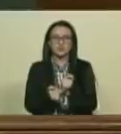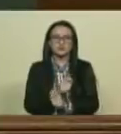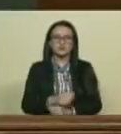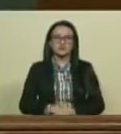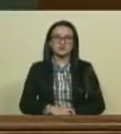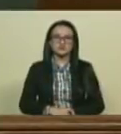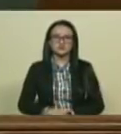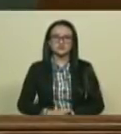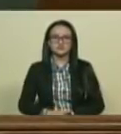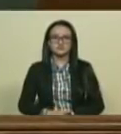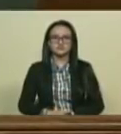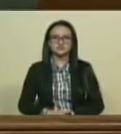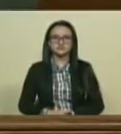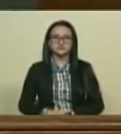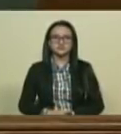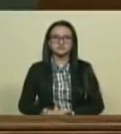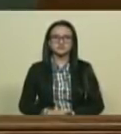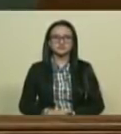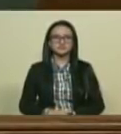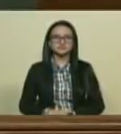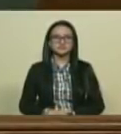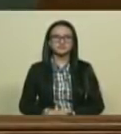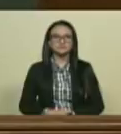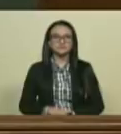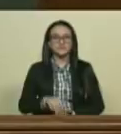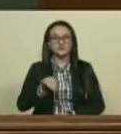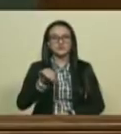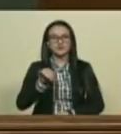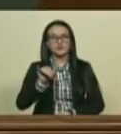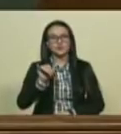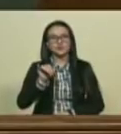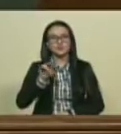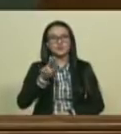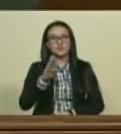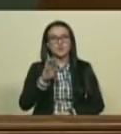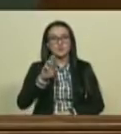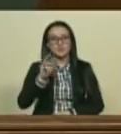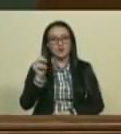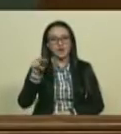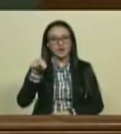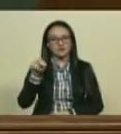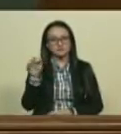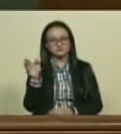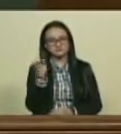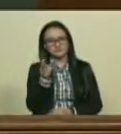Es padre de tres hijos, Yubrán, Sofía y Juan Simón.